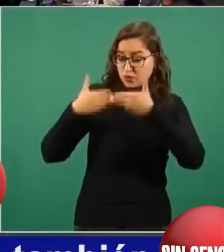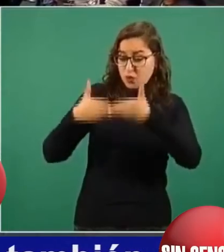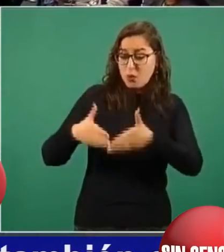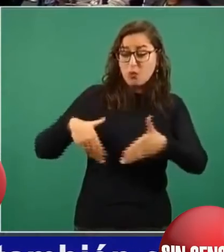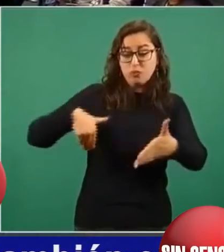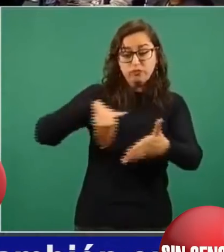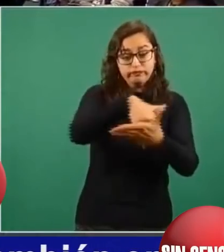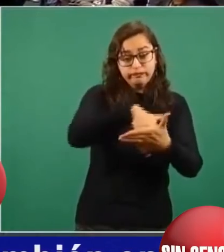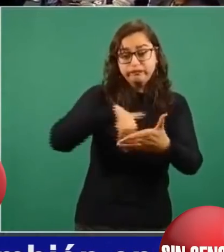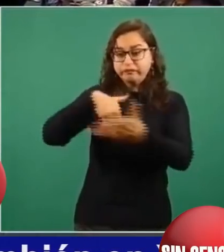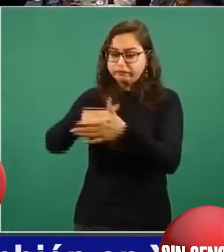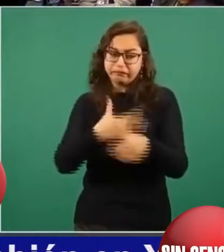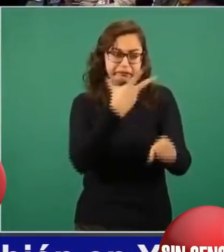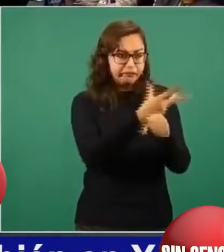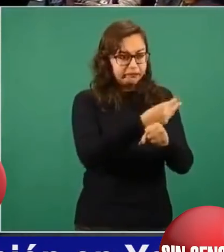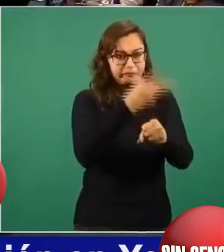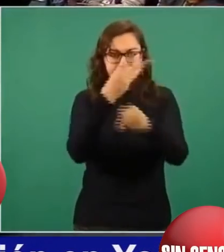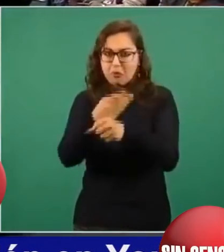a